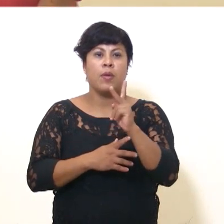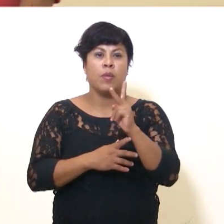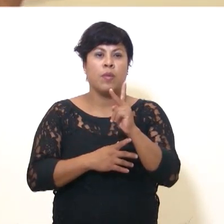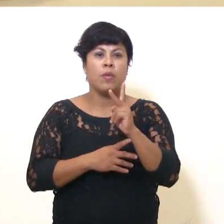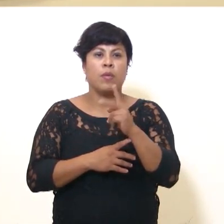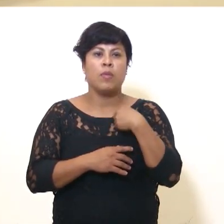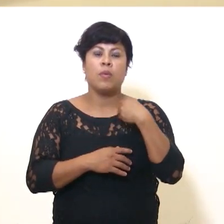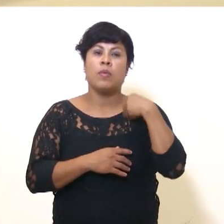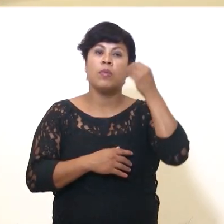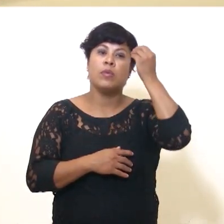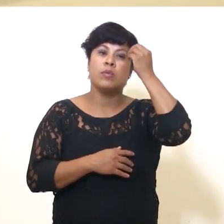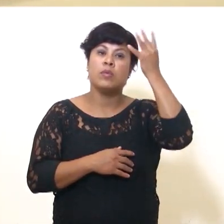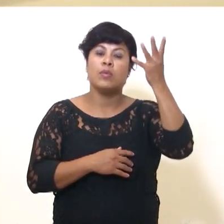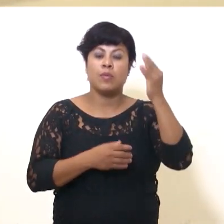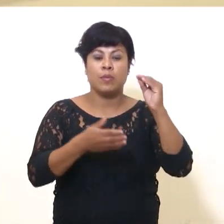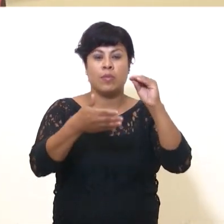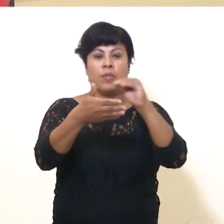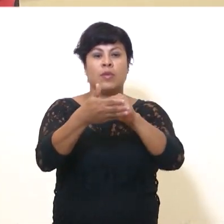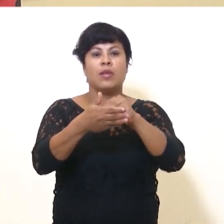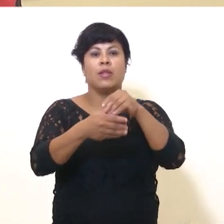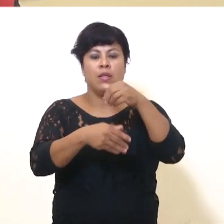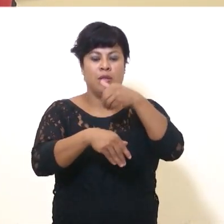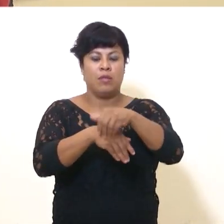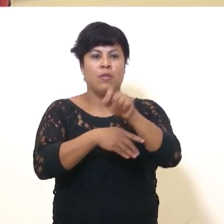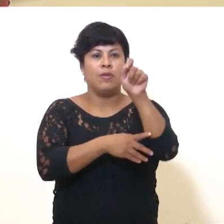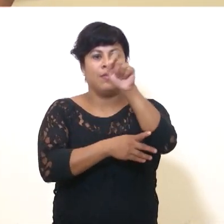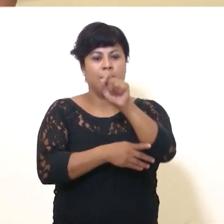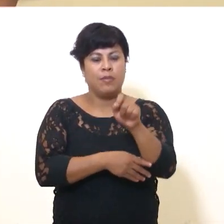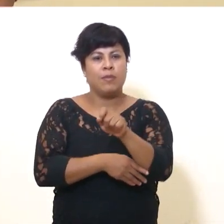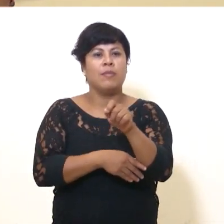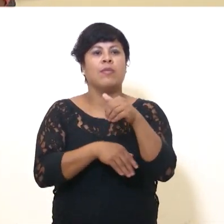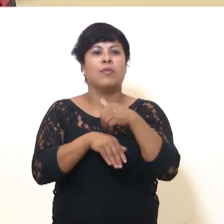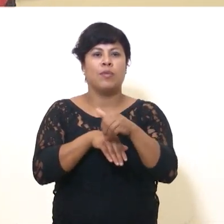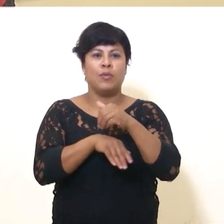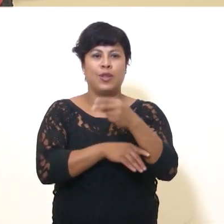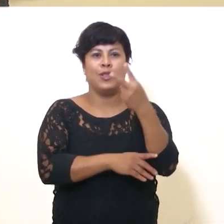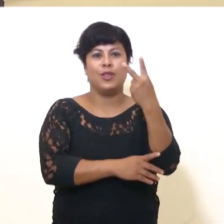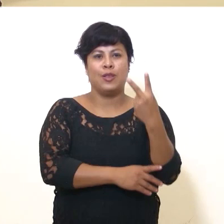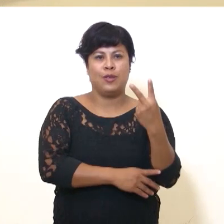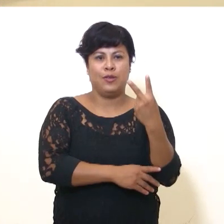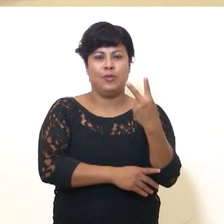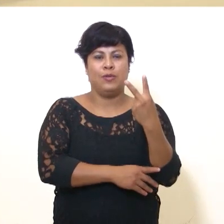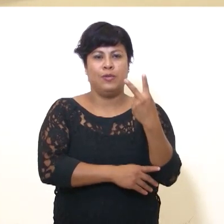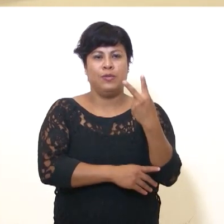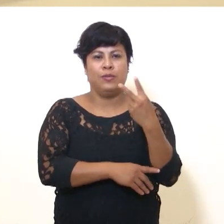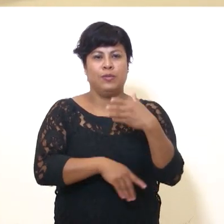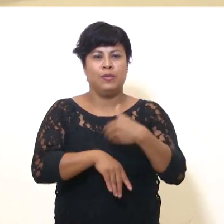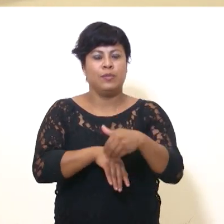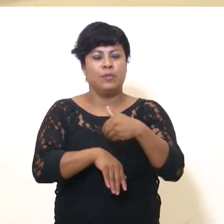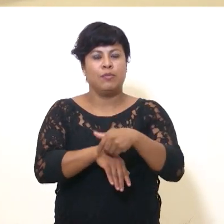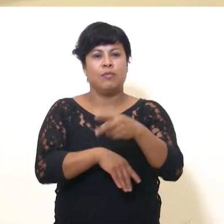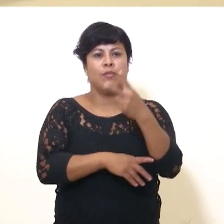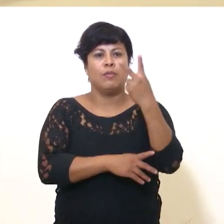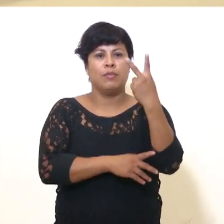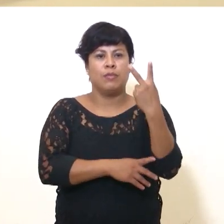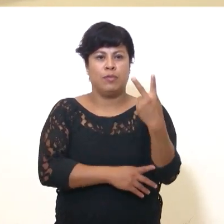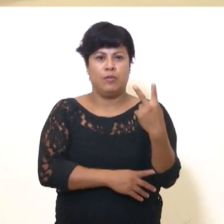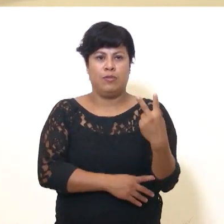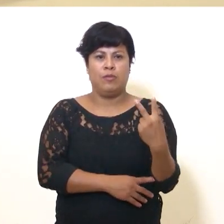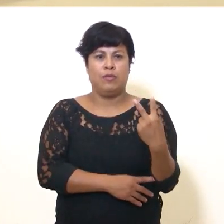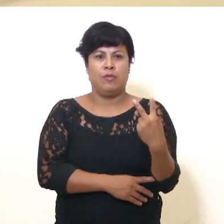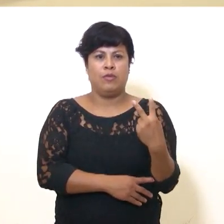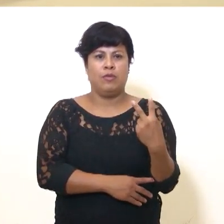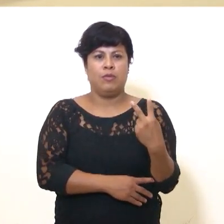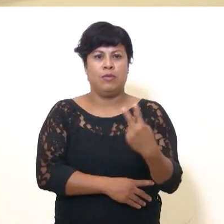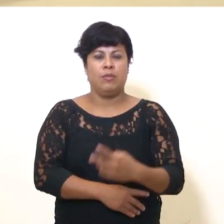crees? Se me está olvidando que remarques conmigo el número que es. ¿Qué es el número?